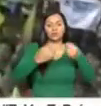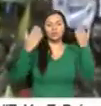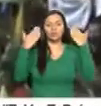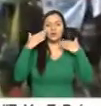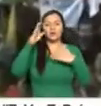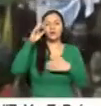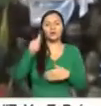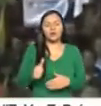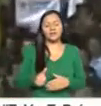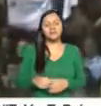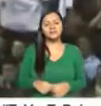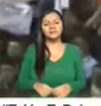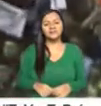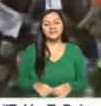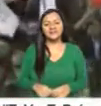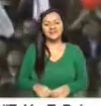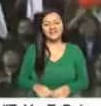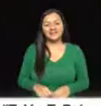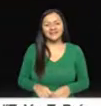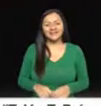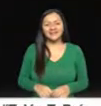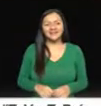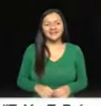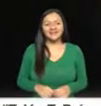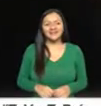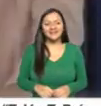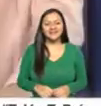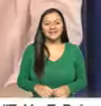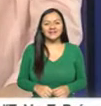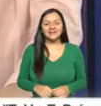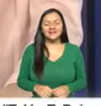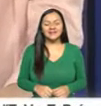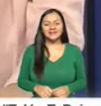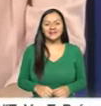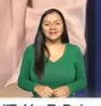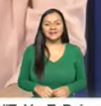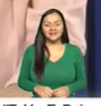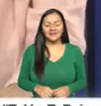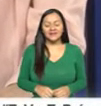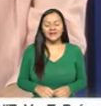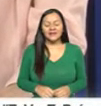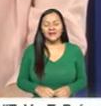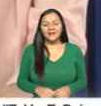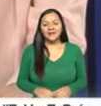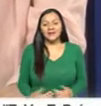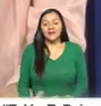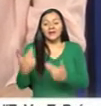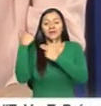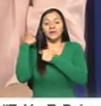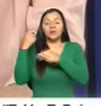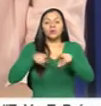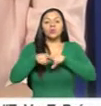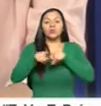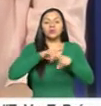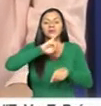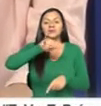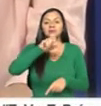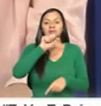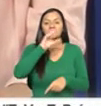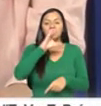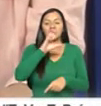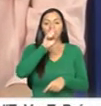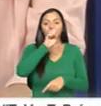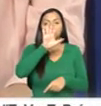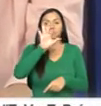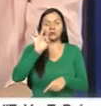Cuenca. Cristina Pavón, Noticiero Ciudadano. A través del concurso denominado Hack 153,